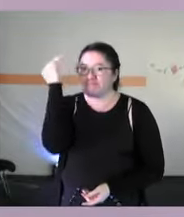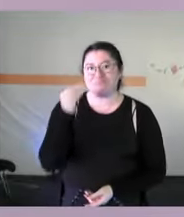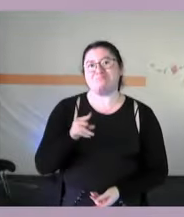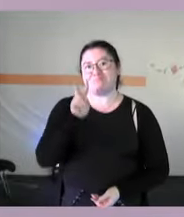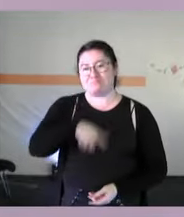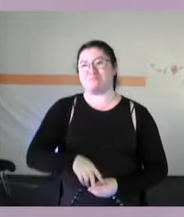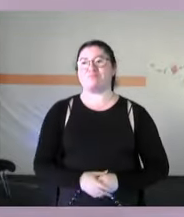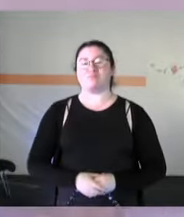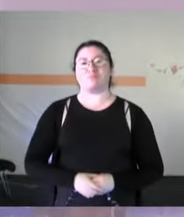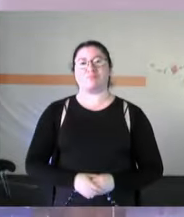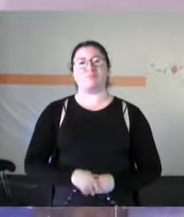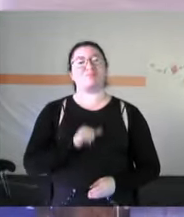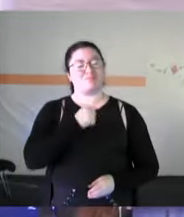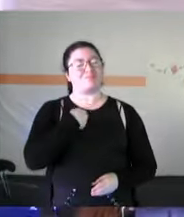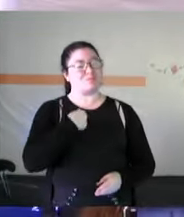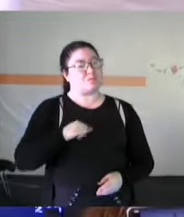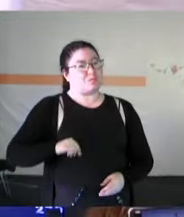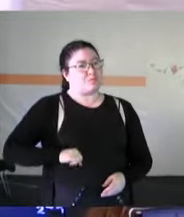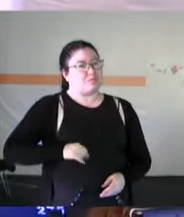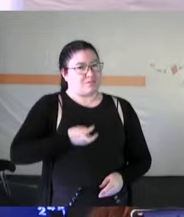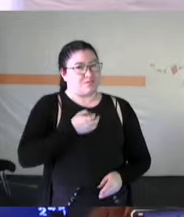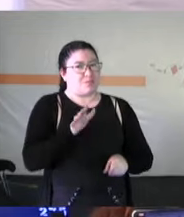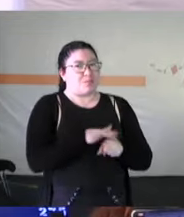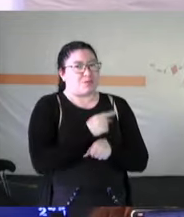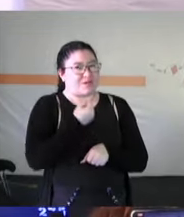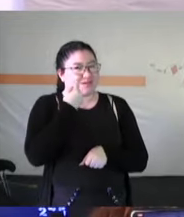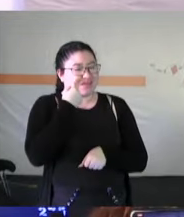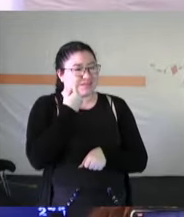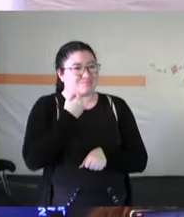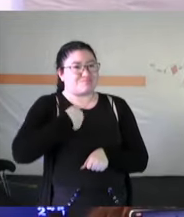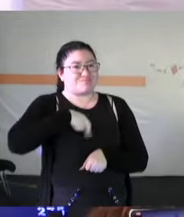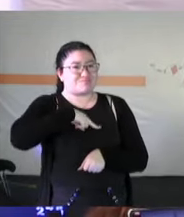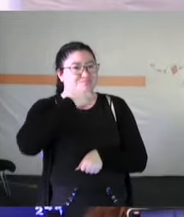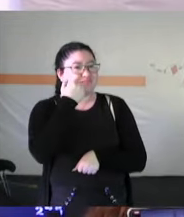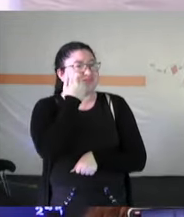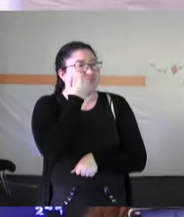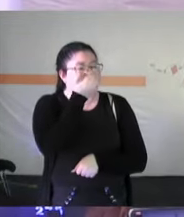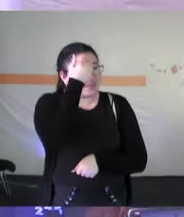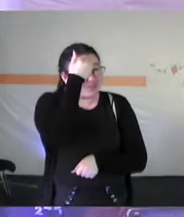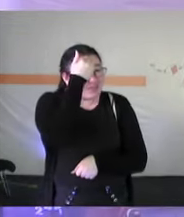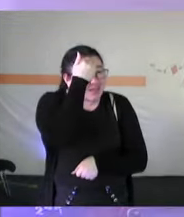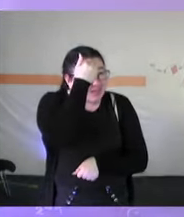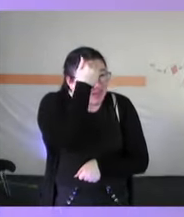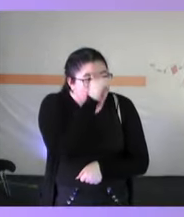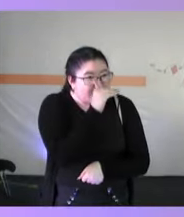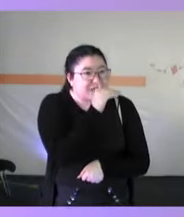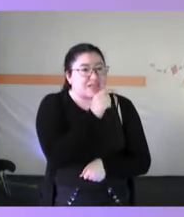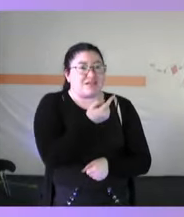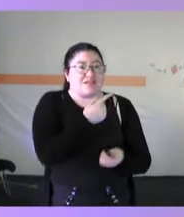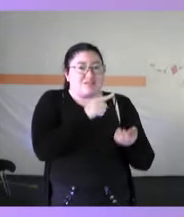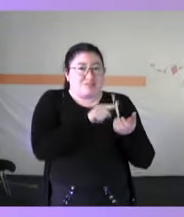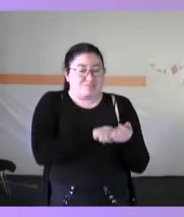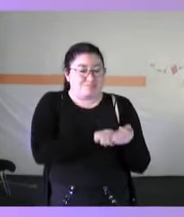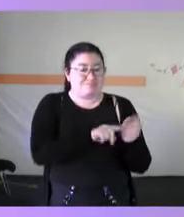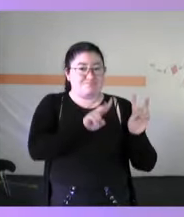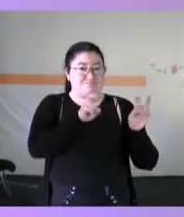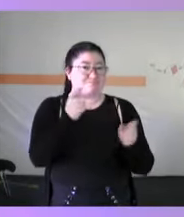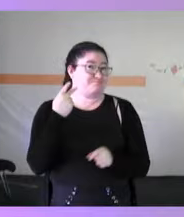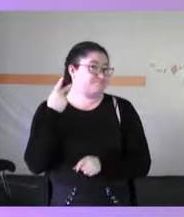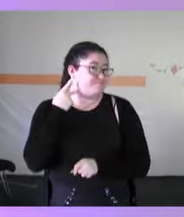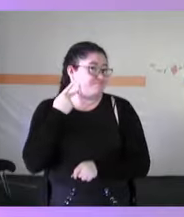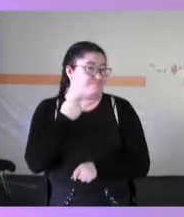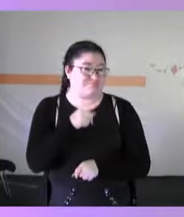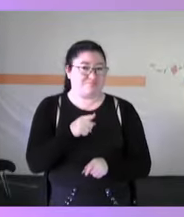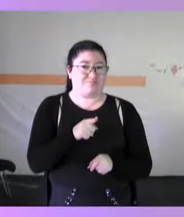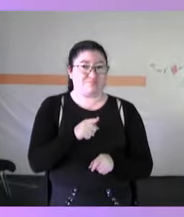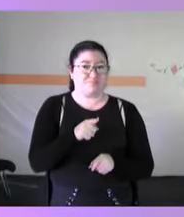esto porque siempre he pensado que si uno quiere saber qué es lo que socialmente o políticamente le molesta a la sociedad en un punto de